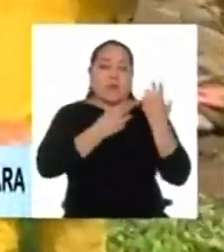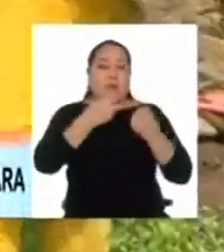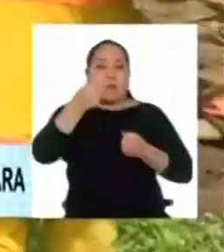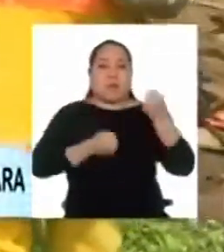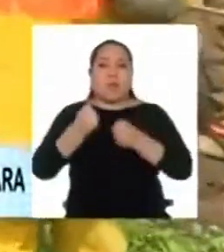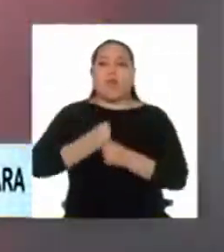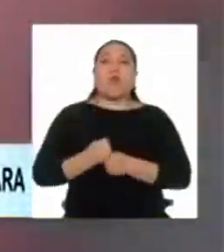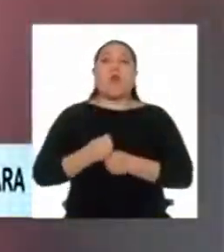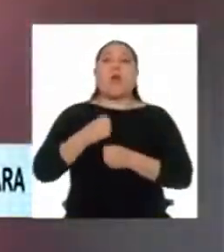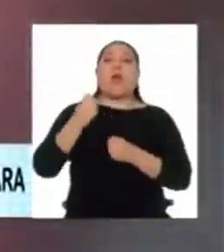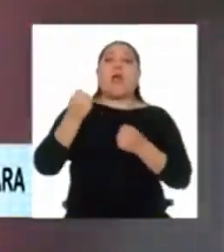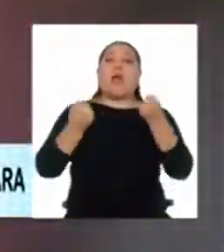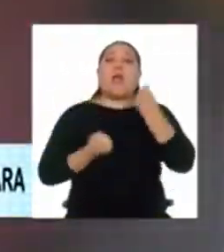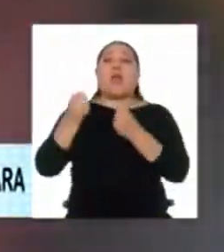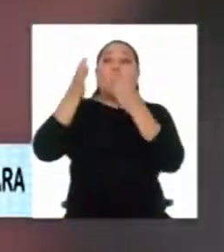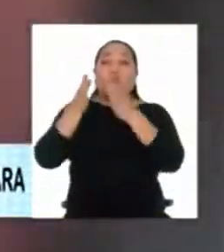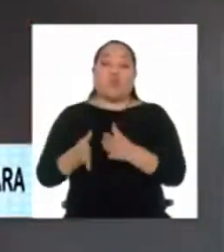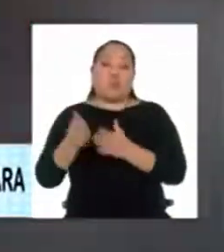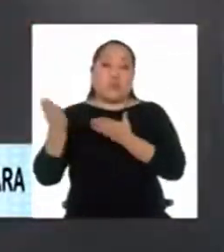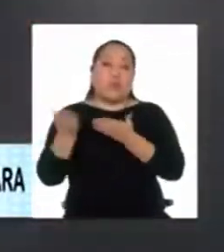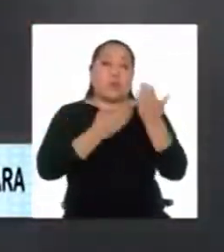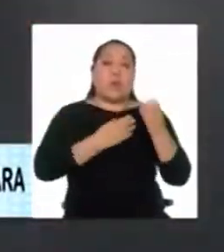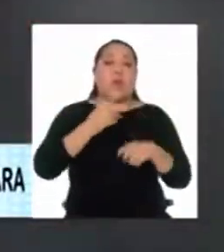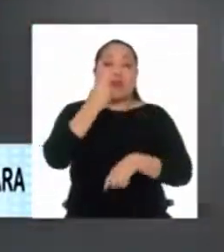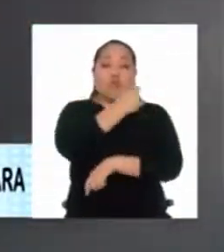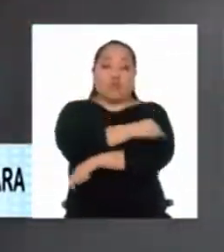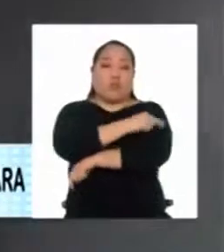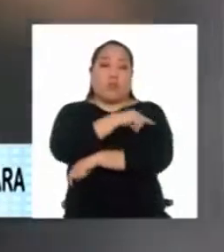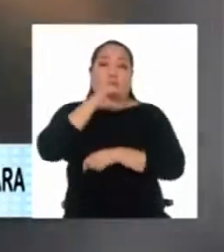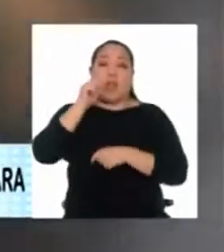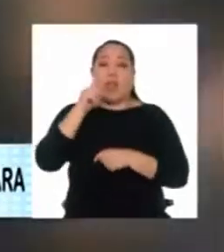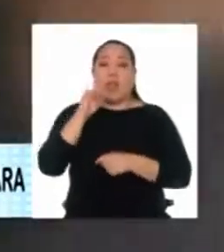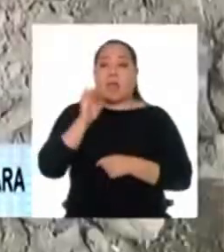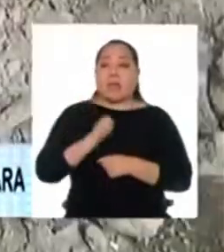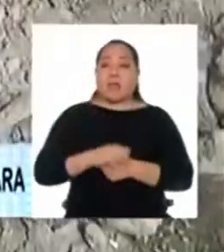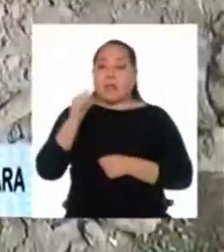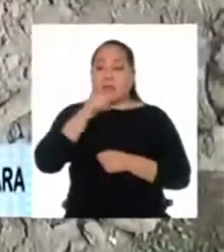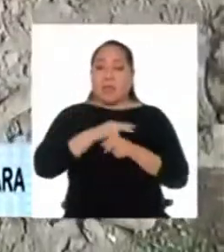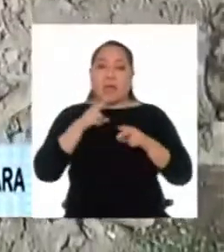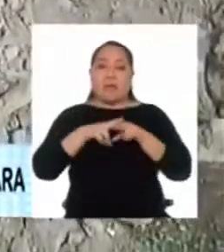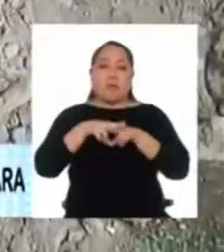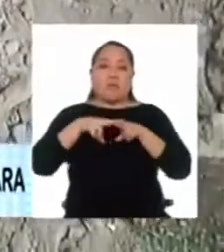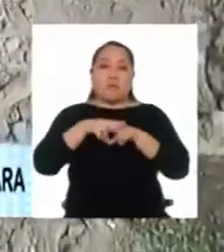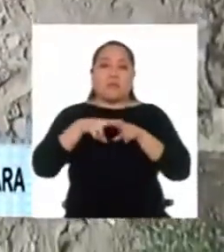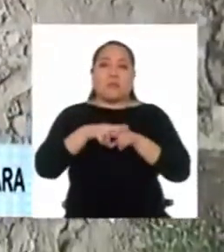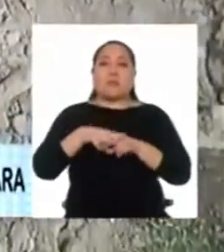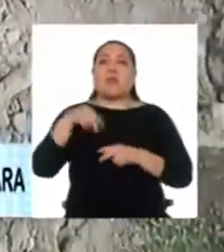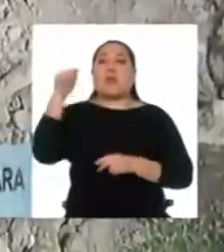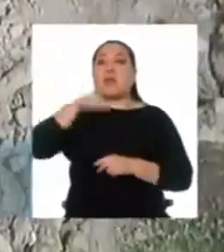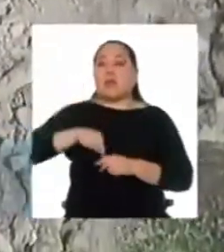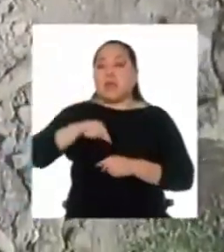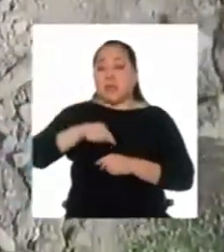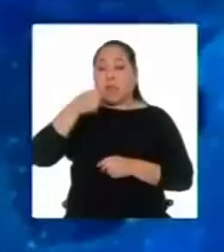El conductor fue trasladado al hospital de Atevitarte y el operador del tren a la comisaría de Santa Clara.